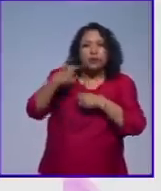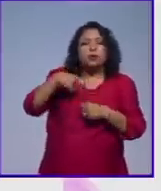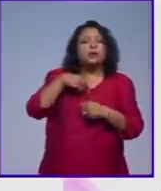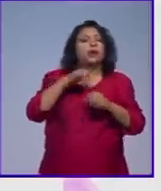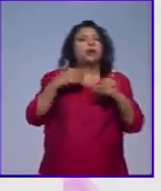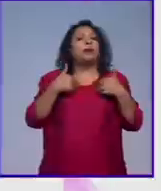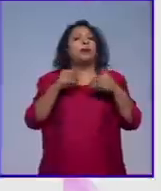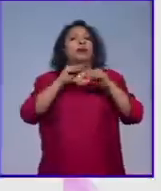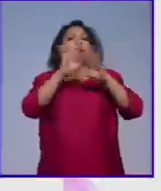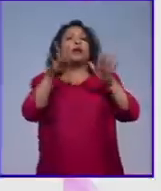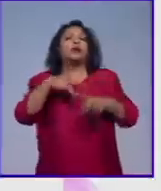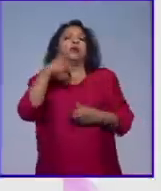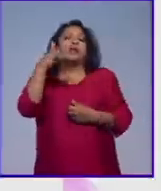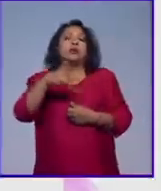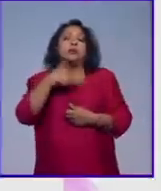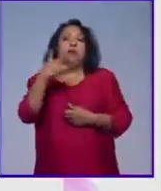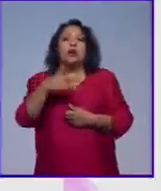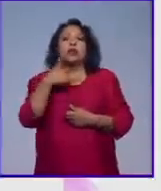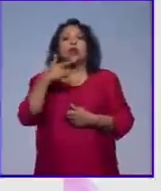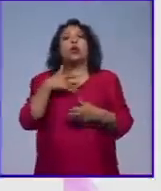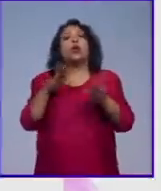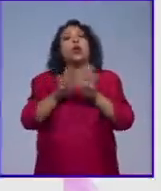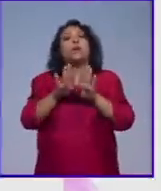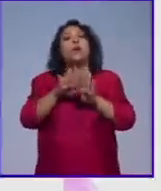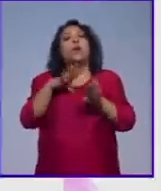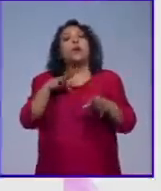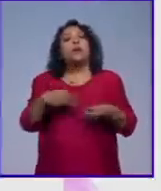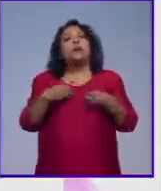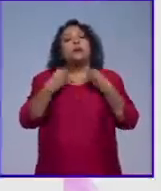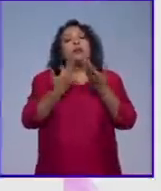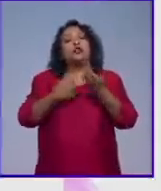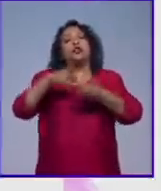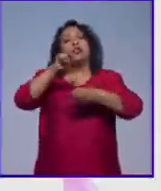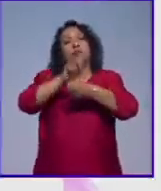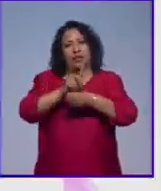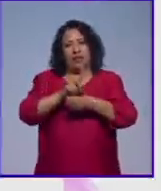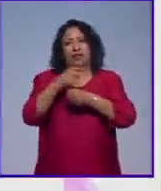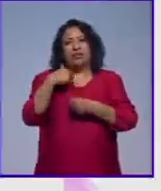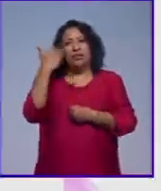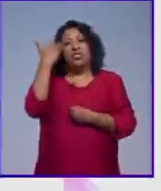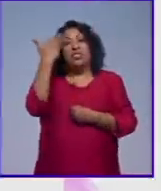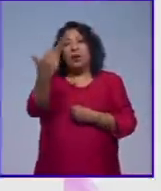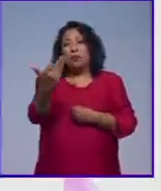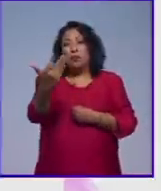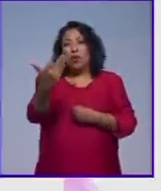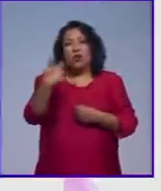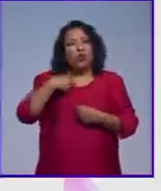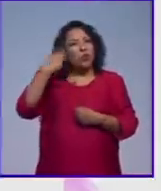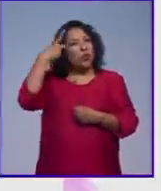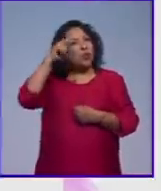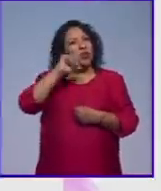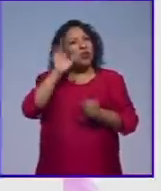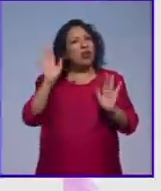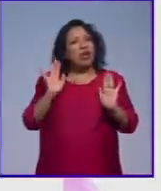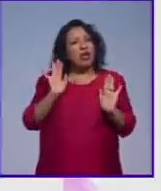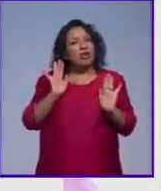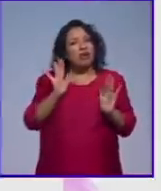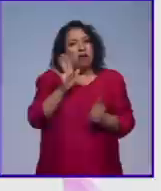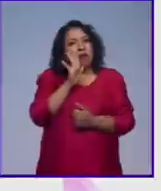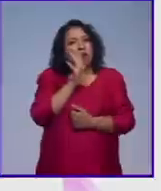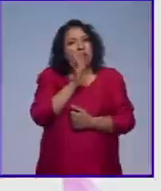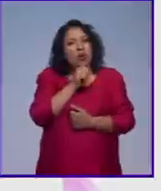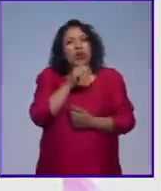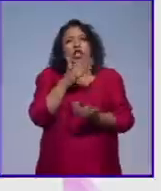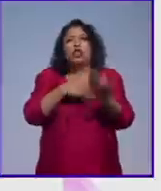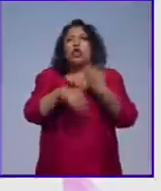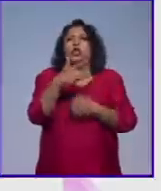muy clara la sensación de que estamos habitando una sociedad en donde el tiempo dejó de pertenecernos, y que